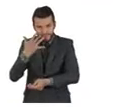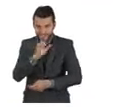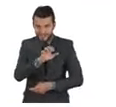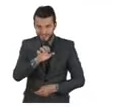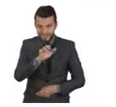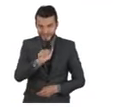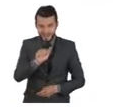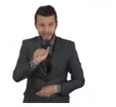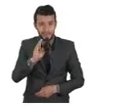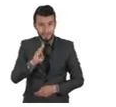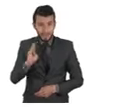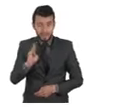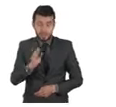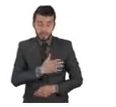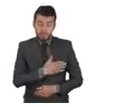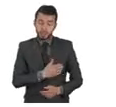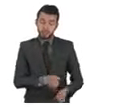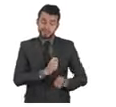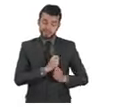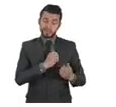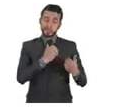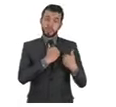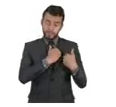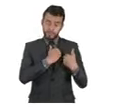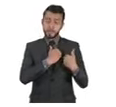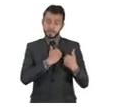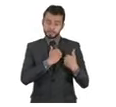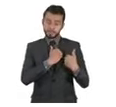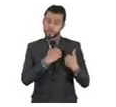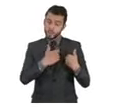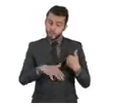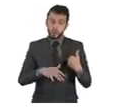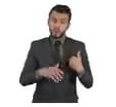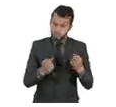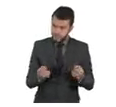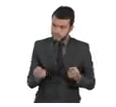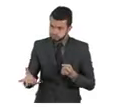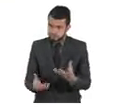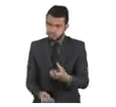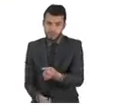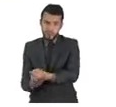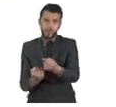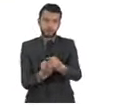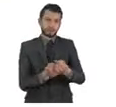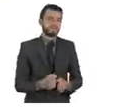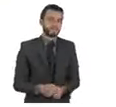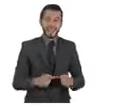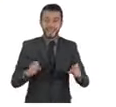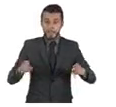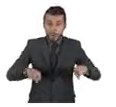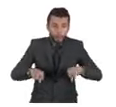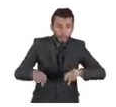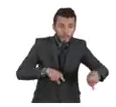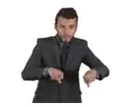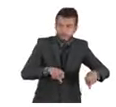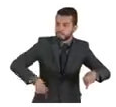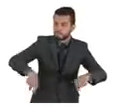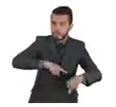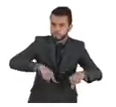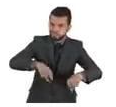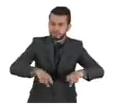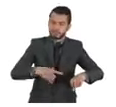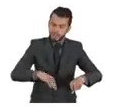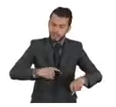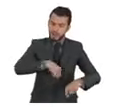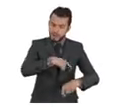desde nuestra misionalidad le podemos aportar muchas cosas. En términos de competitividad, venimos trabajando